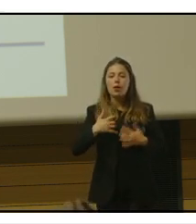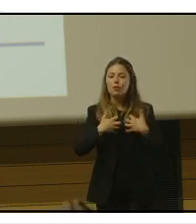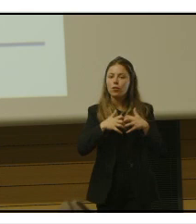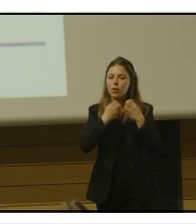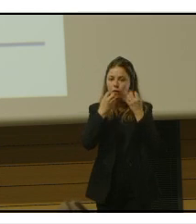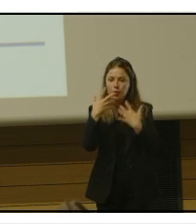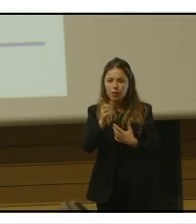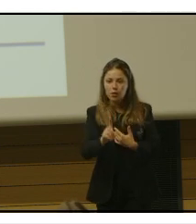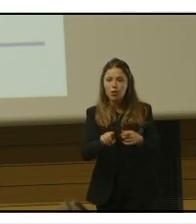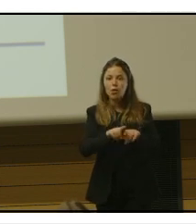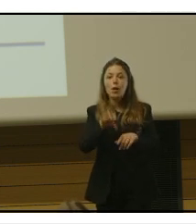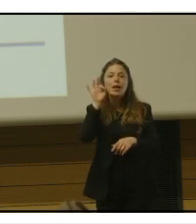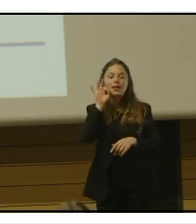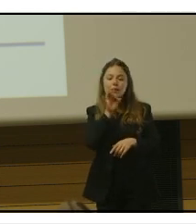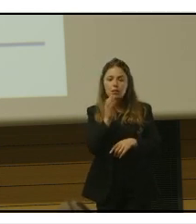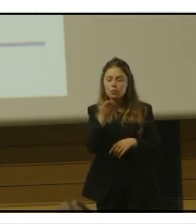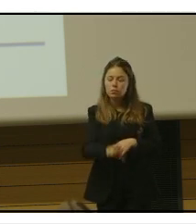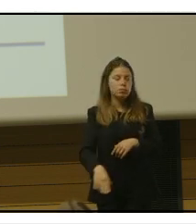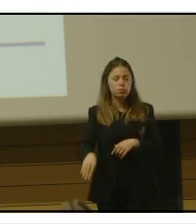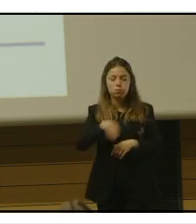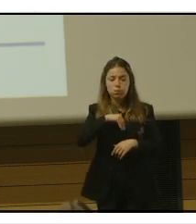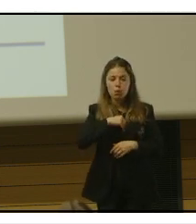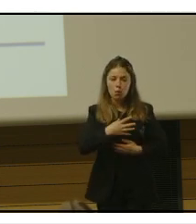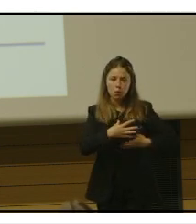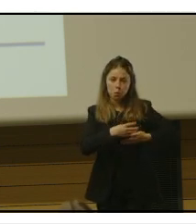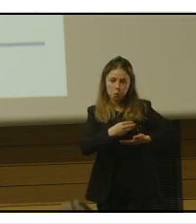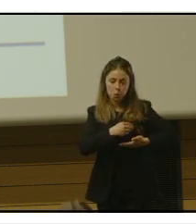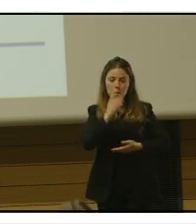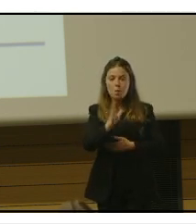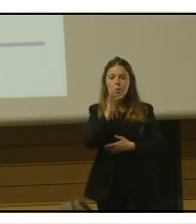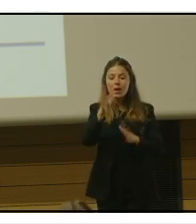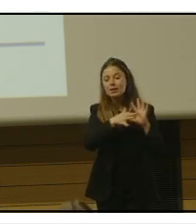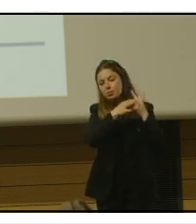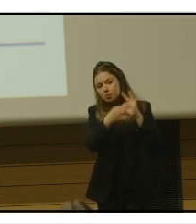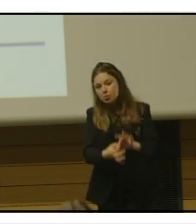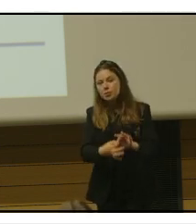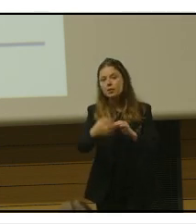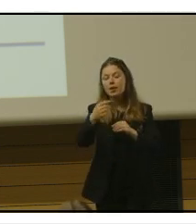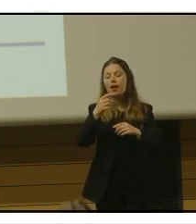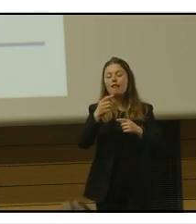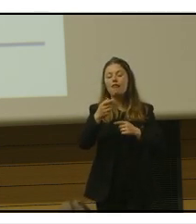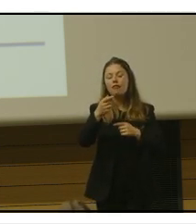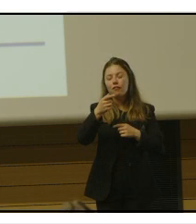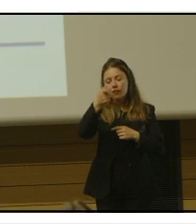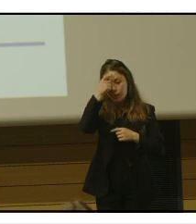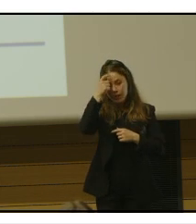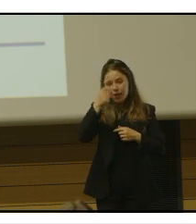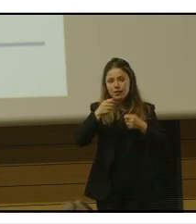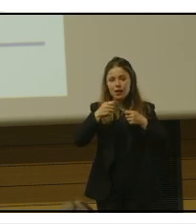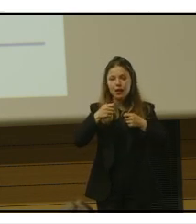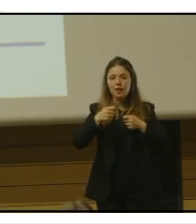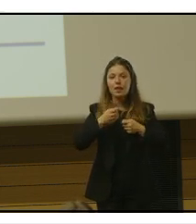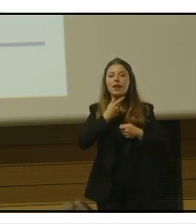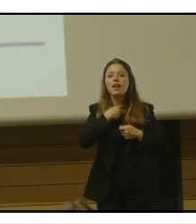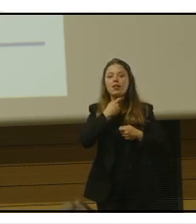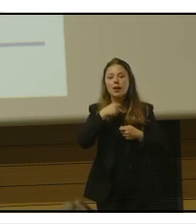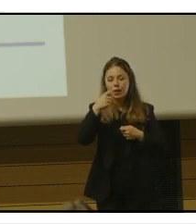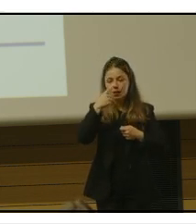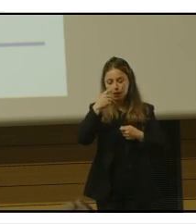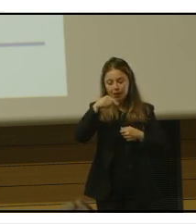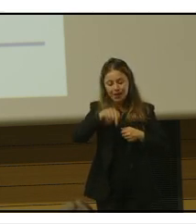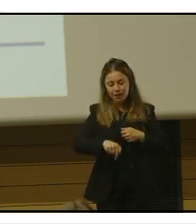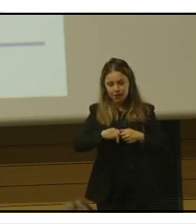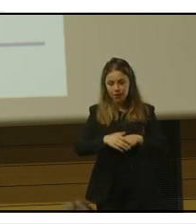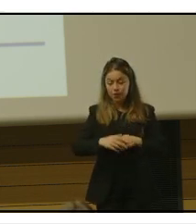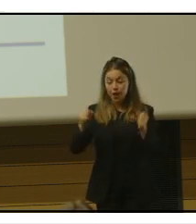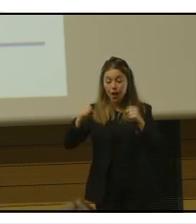produce síndrome de muerte súbita del lactante y está asociado también con las enfermedades de las vías respiratorias inferiores. En los adultos, la exposición a